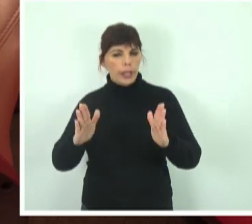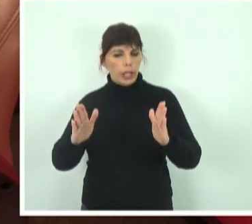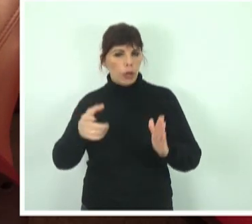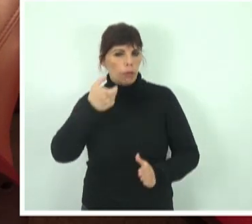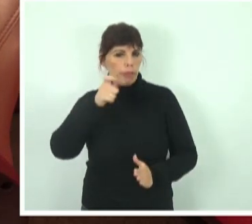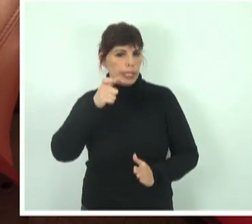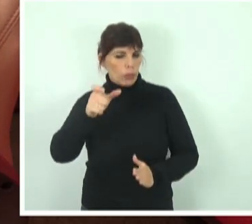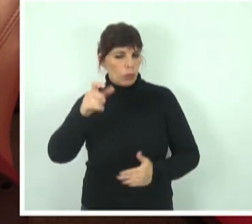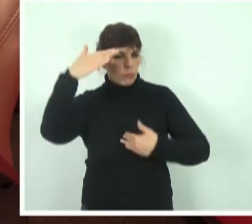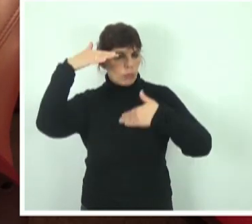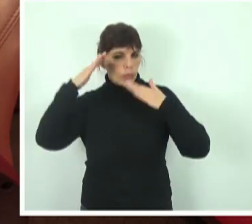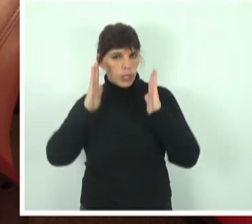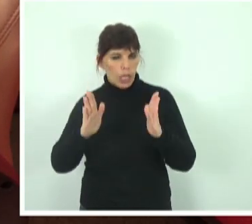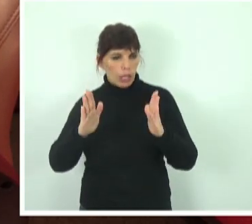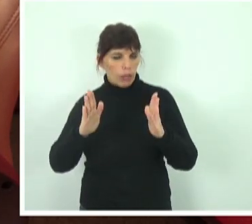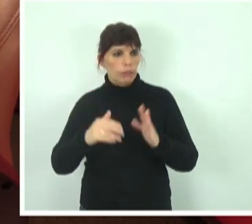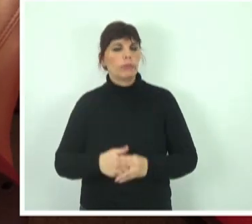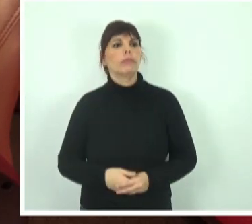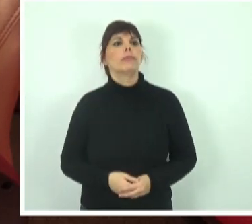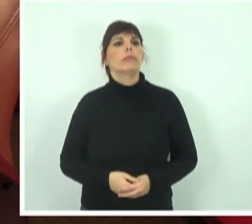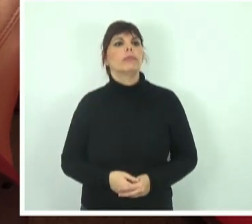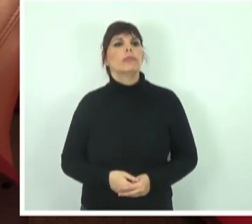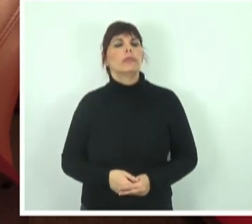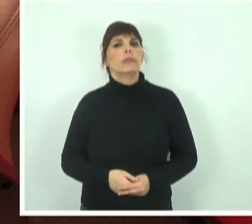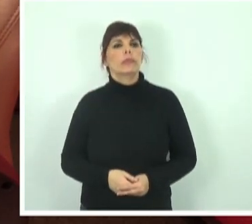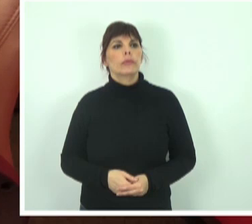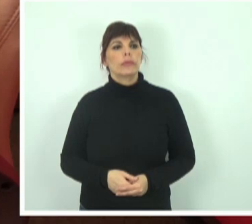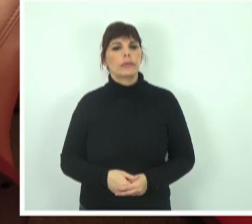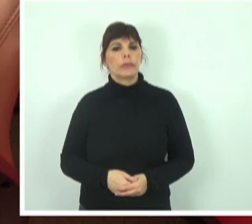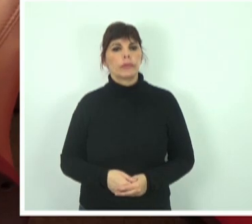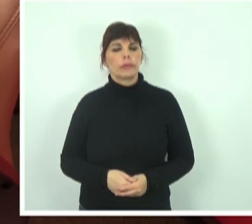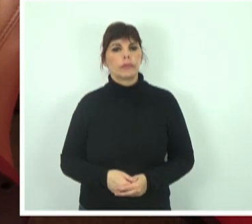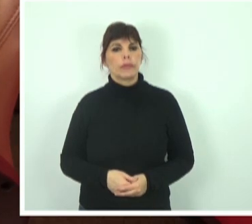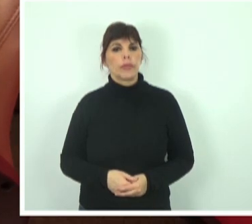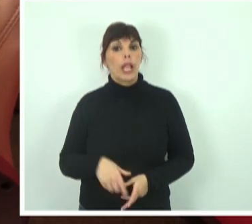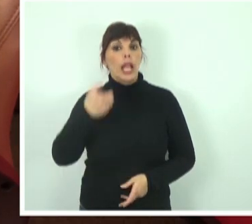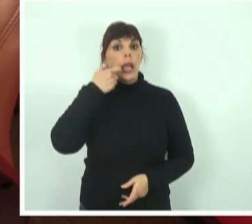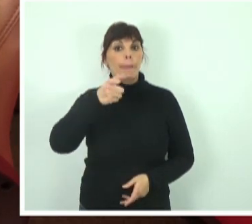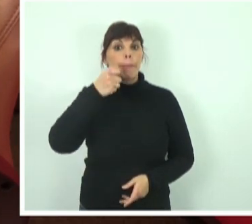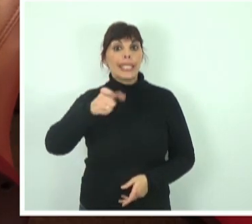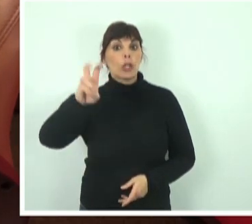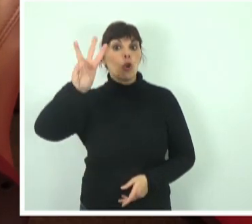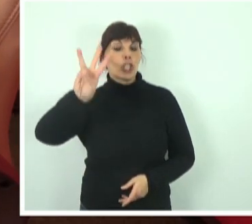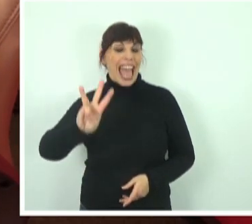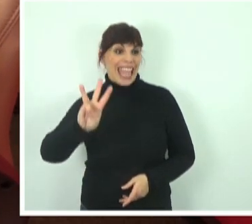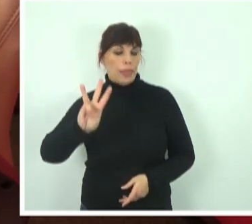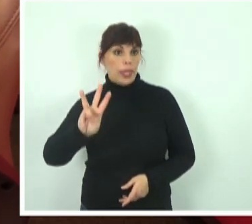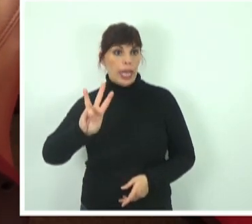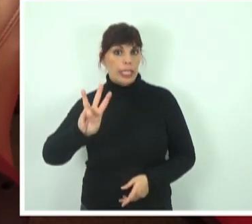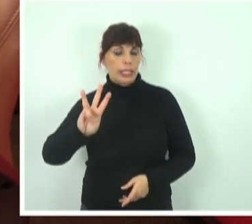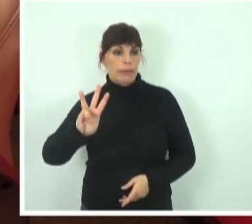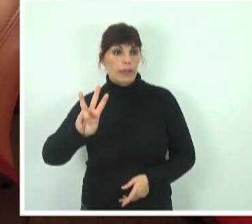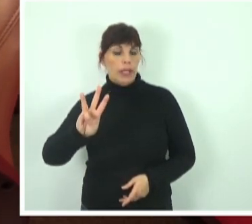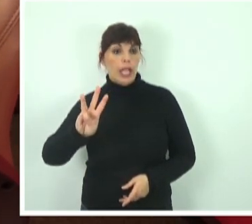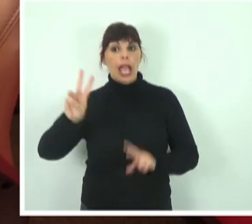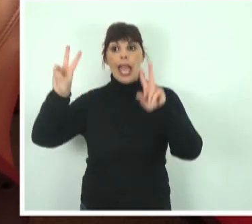Atención. Atención. Attention, please. Hay tres versículos en la Biblia, en el Nuevo